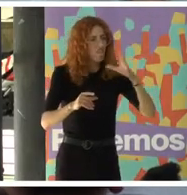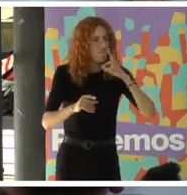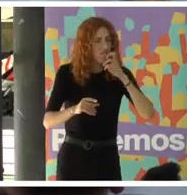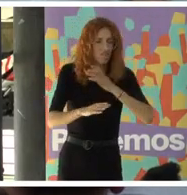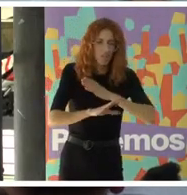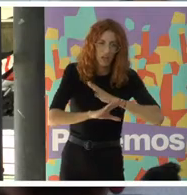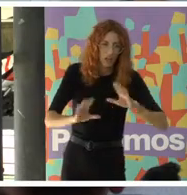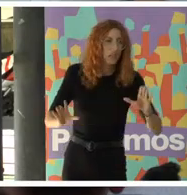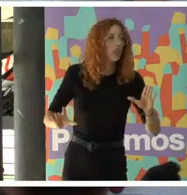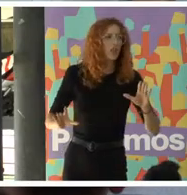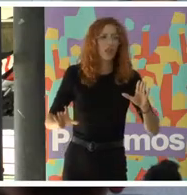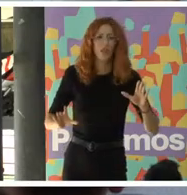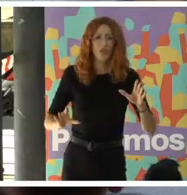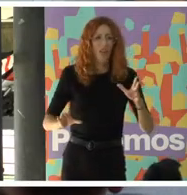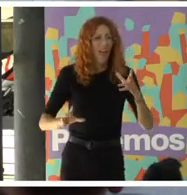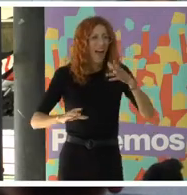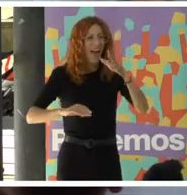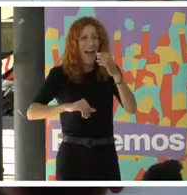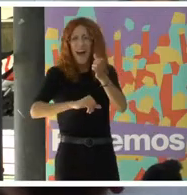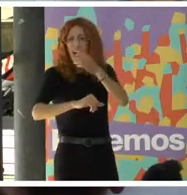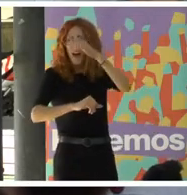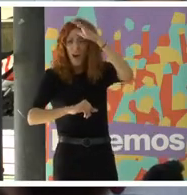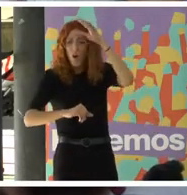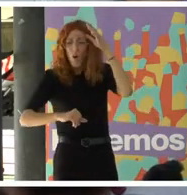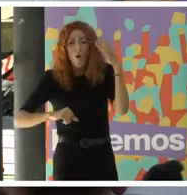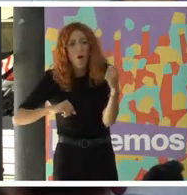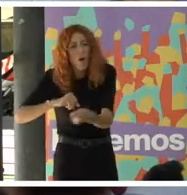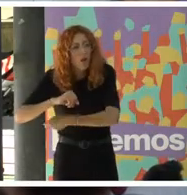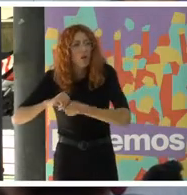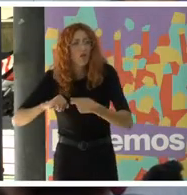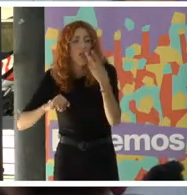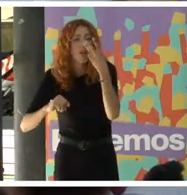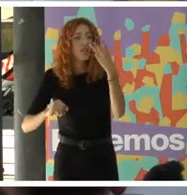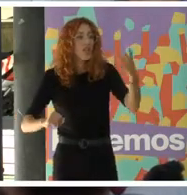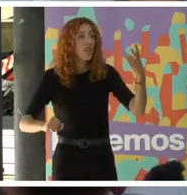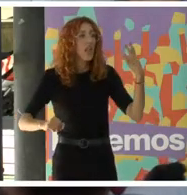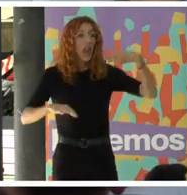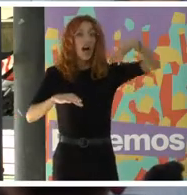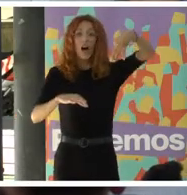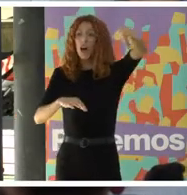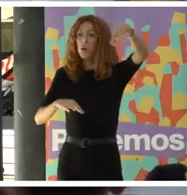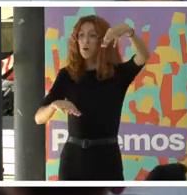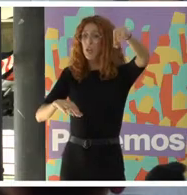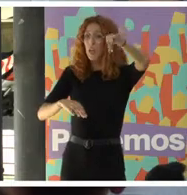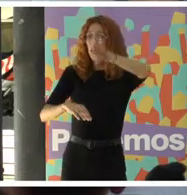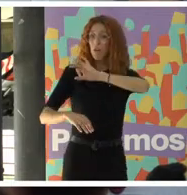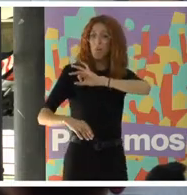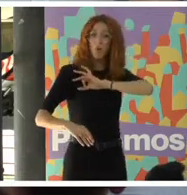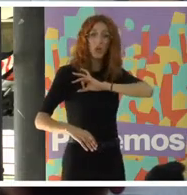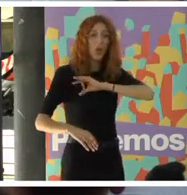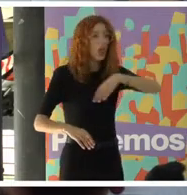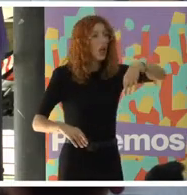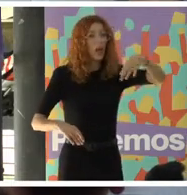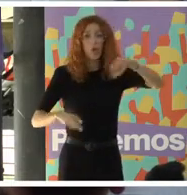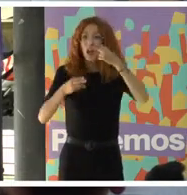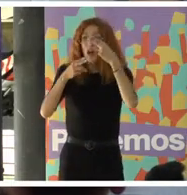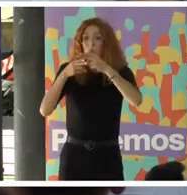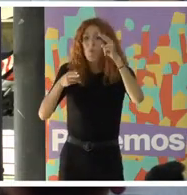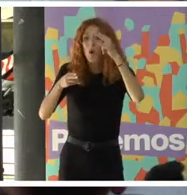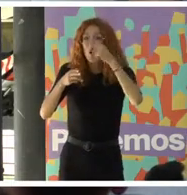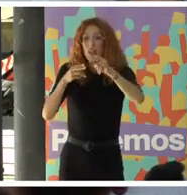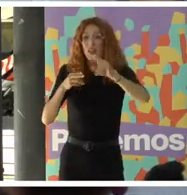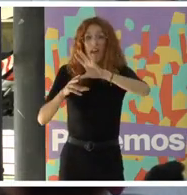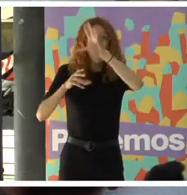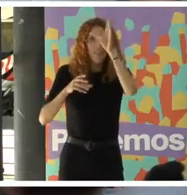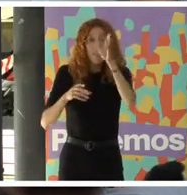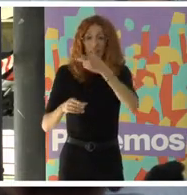sumamente mal. Pleno agosto, hace 3 años... fue la única diputada, la única política estatal